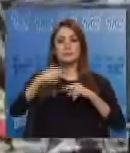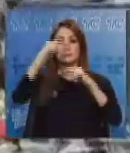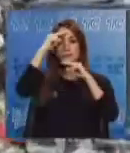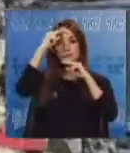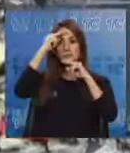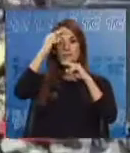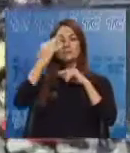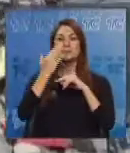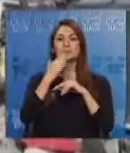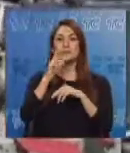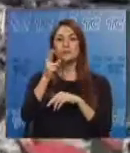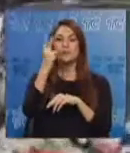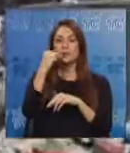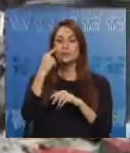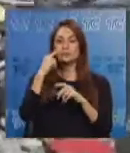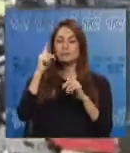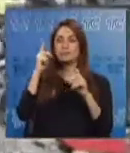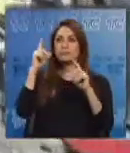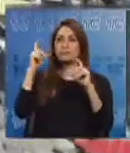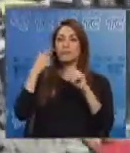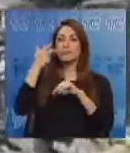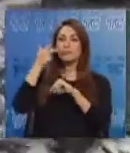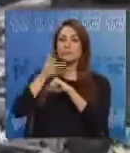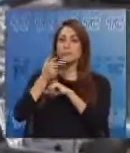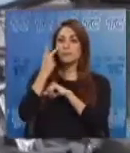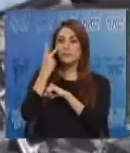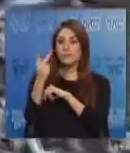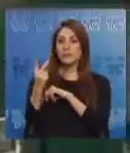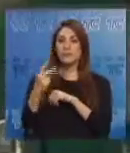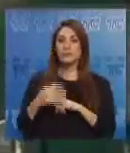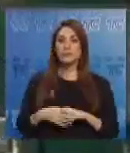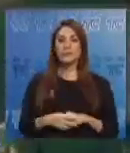captaron cómo quedó la estructura luego del terremoto.